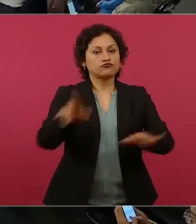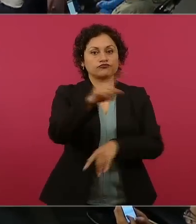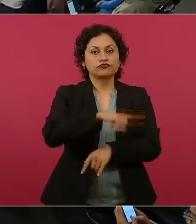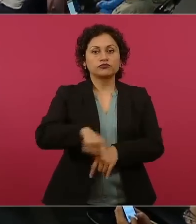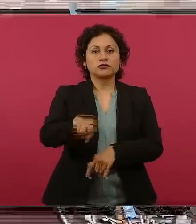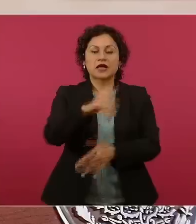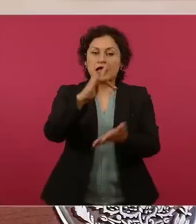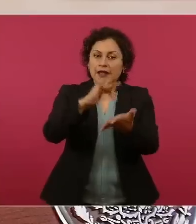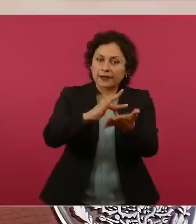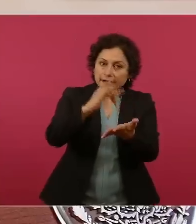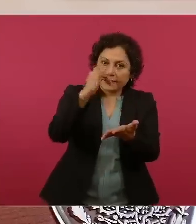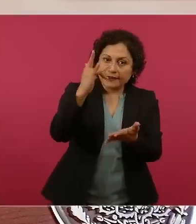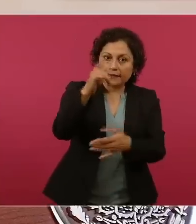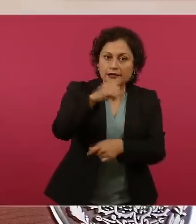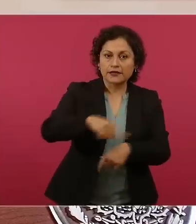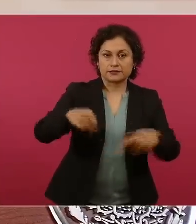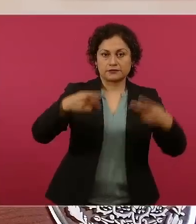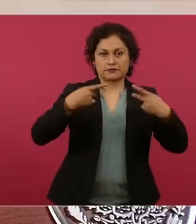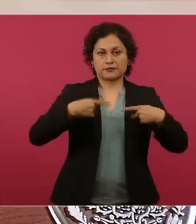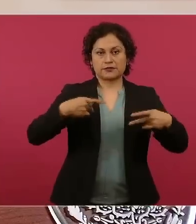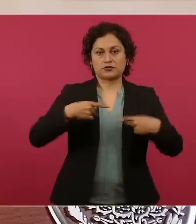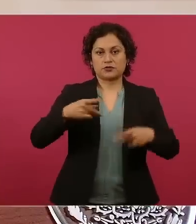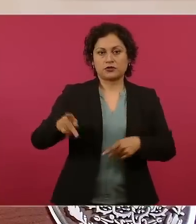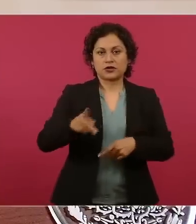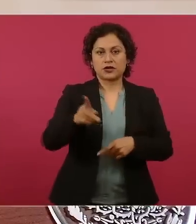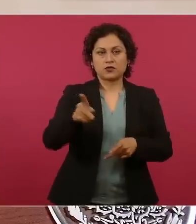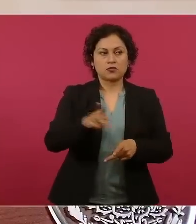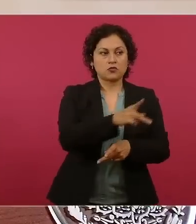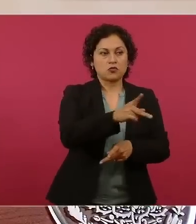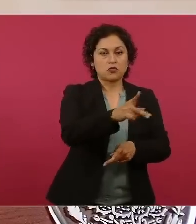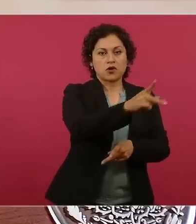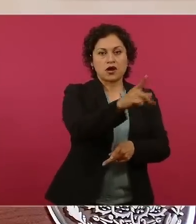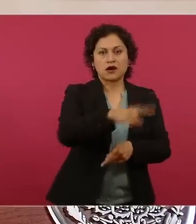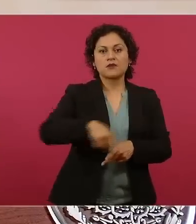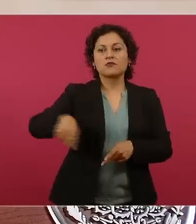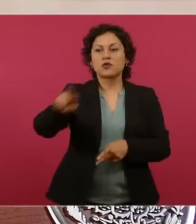de los pueblos en donde se están realizando